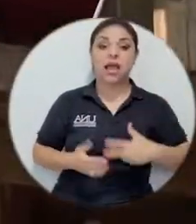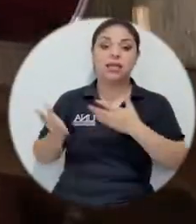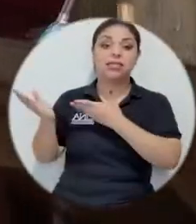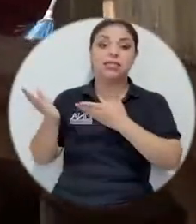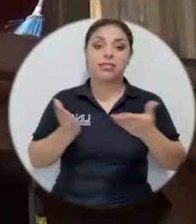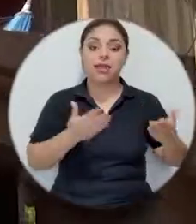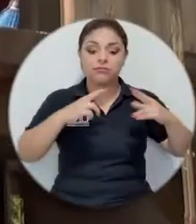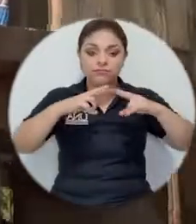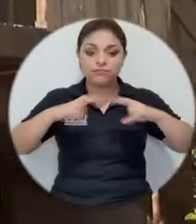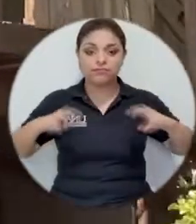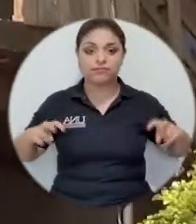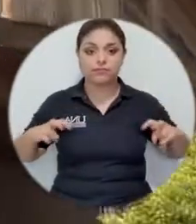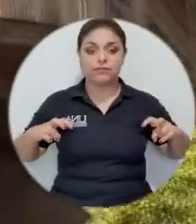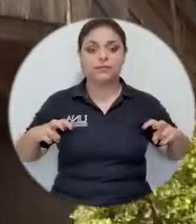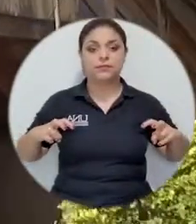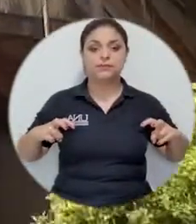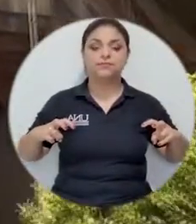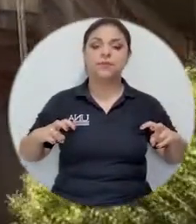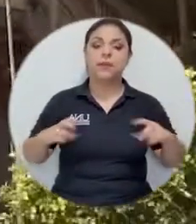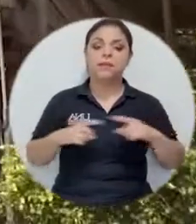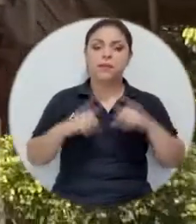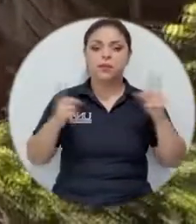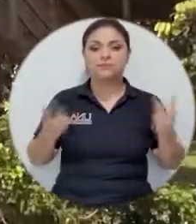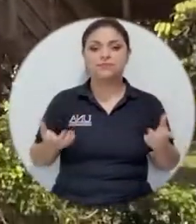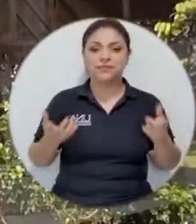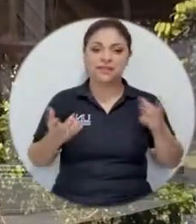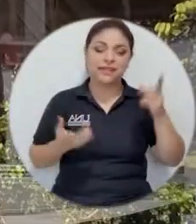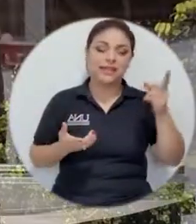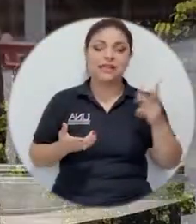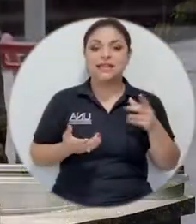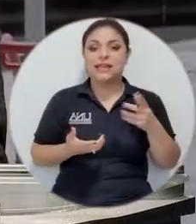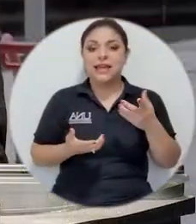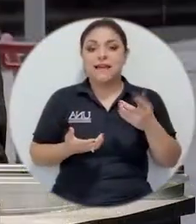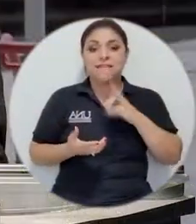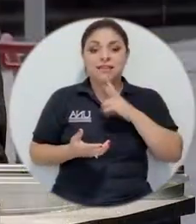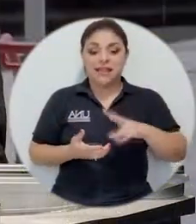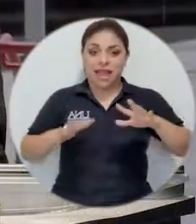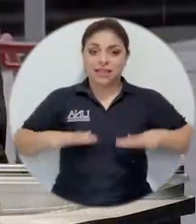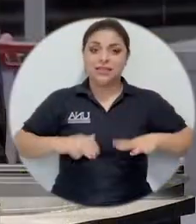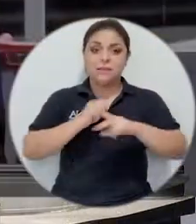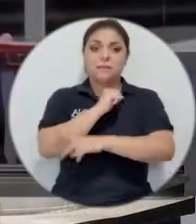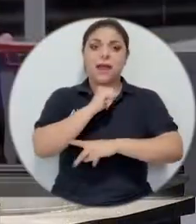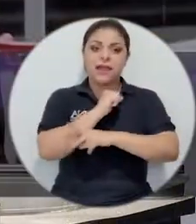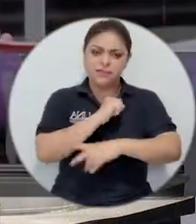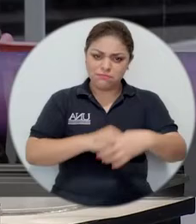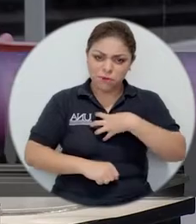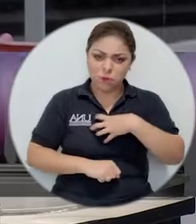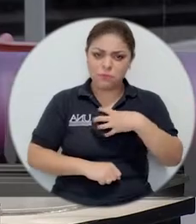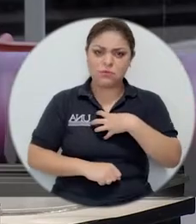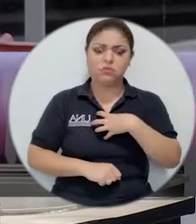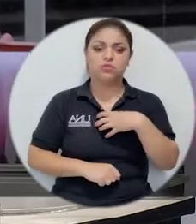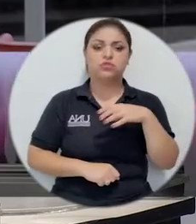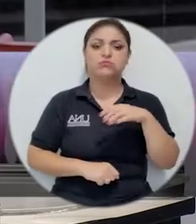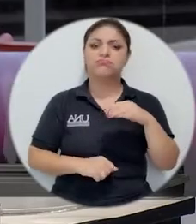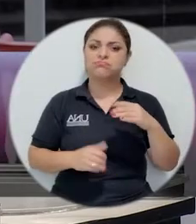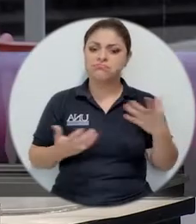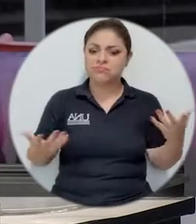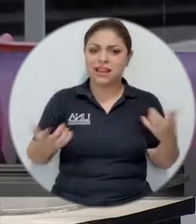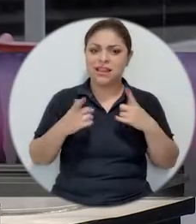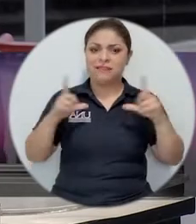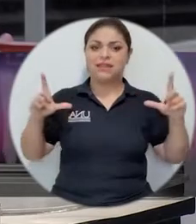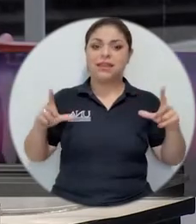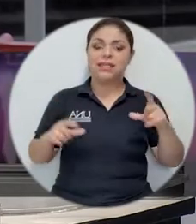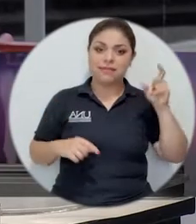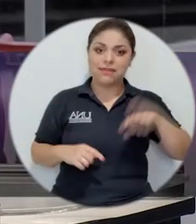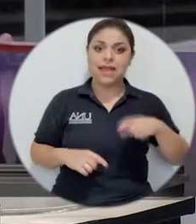país soberano tiene que darse sus escáneres, sus mecanismos de control. No tiene que esperar que alguien se los done.